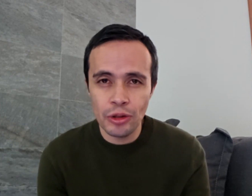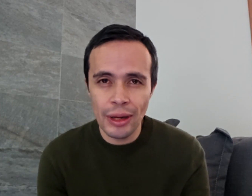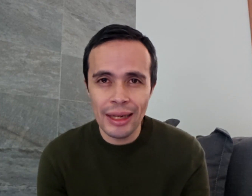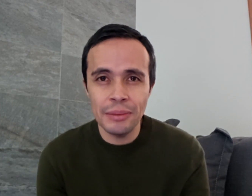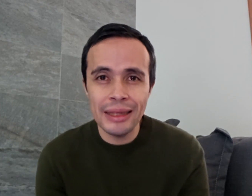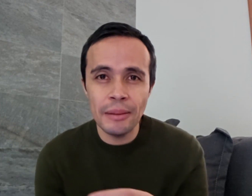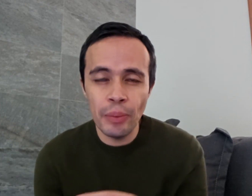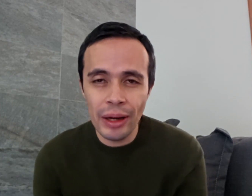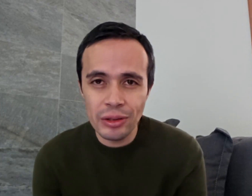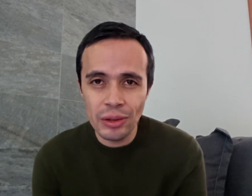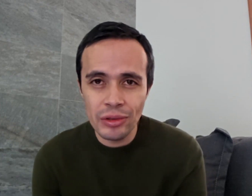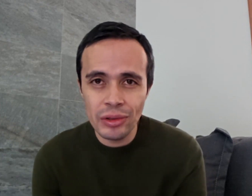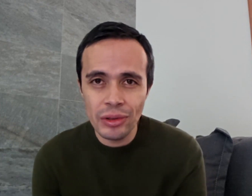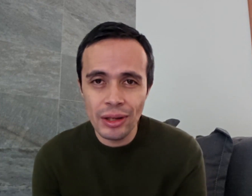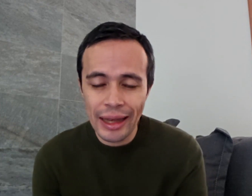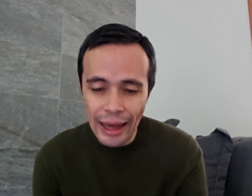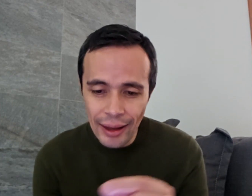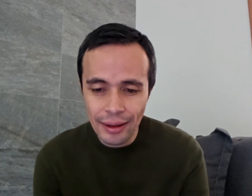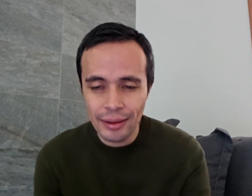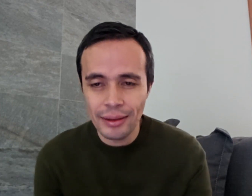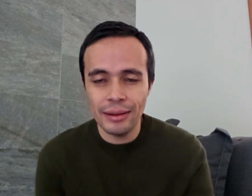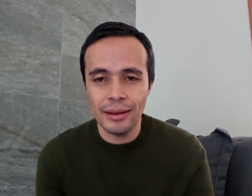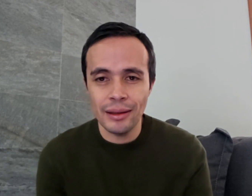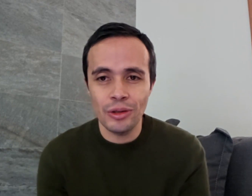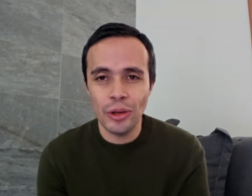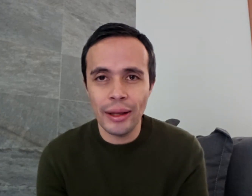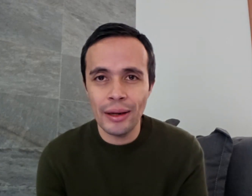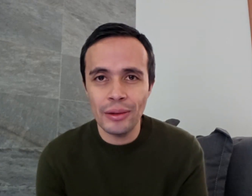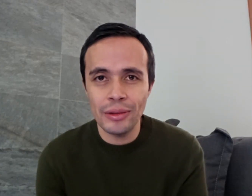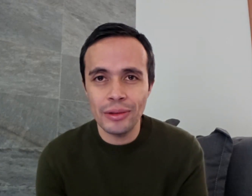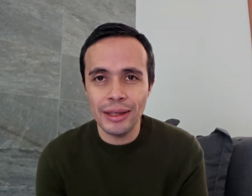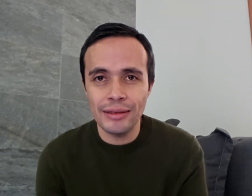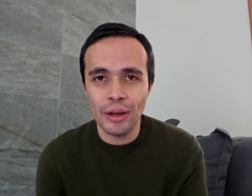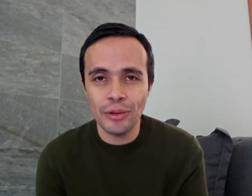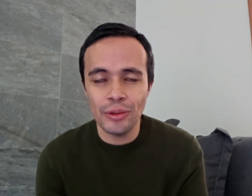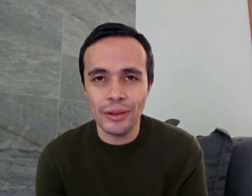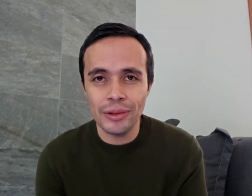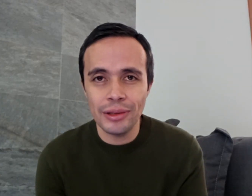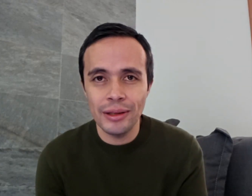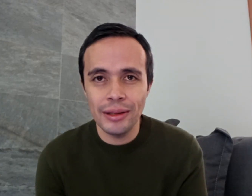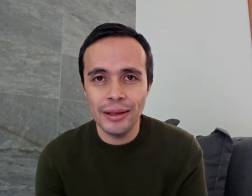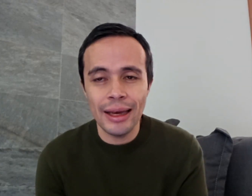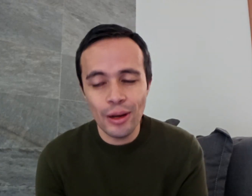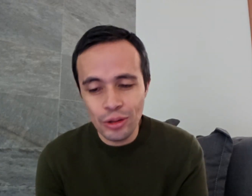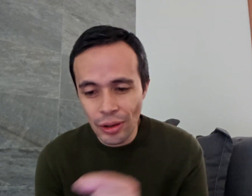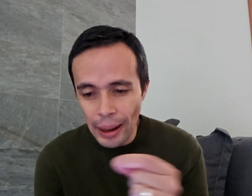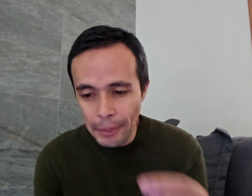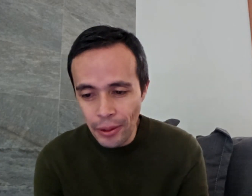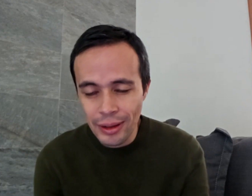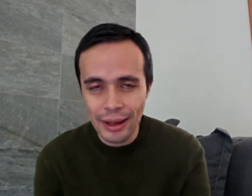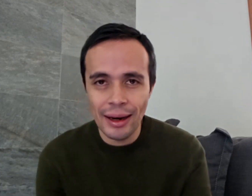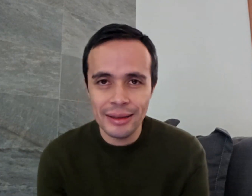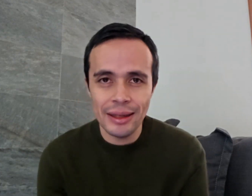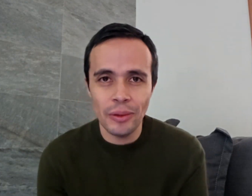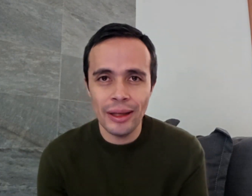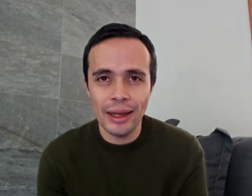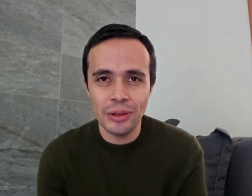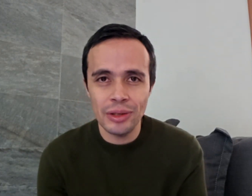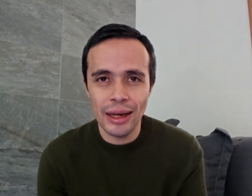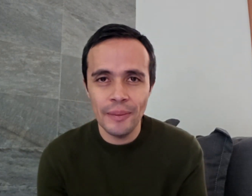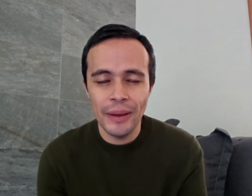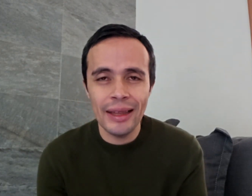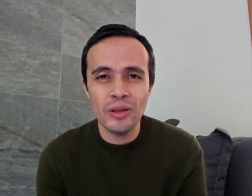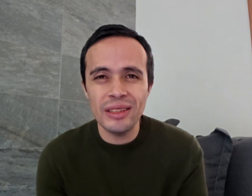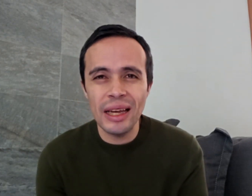términos proporcionales más impuestos que los ciudadanos de Estados Unidos. Incluso aportan a la